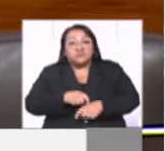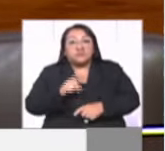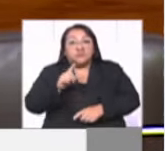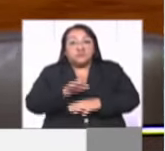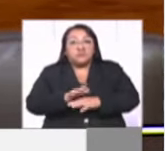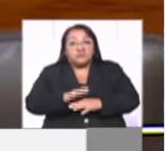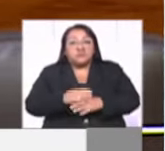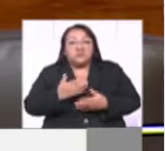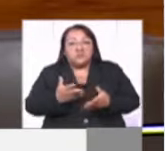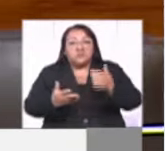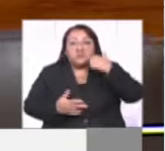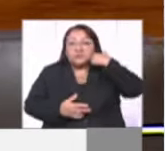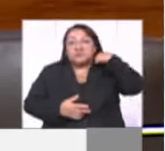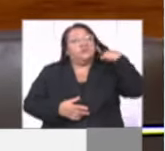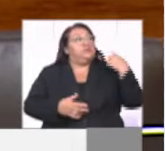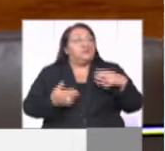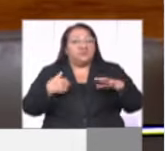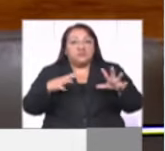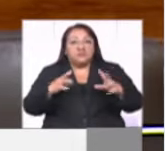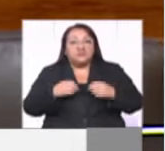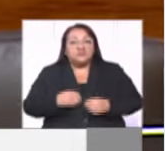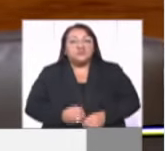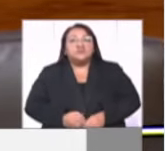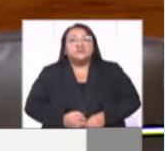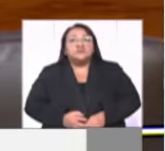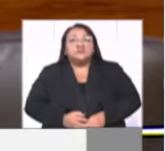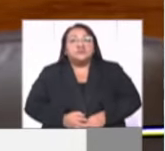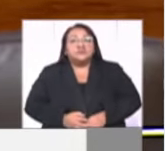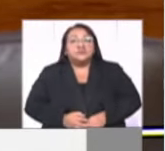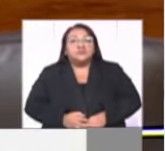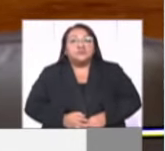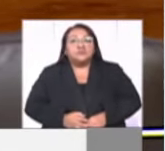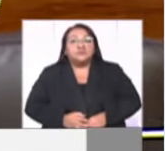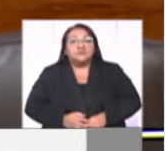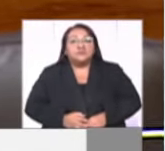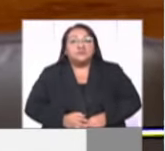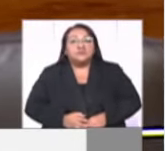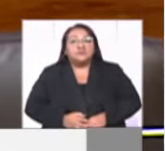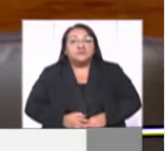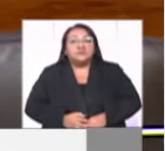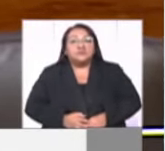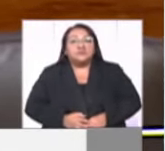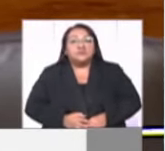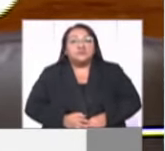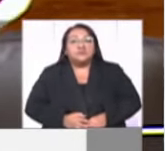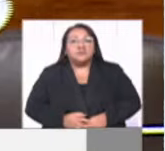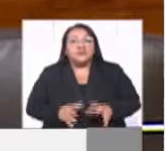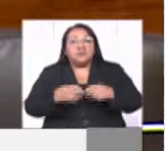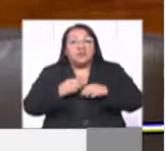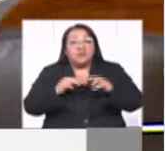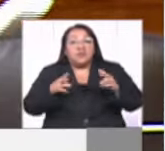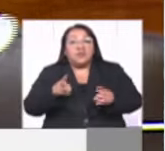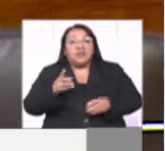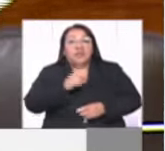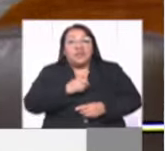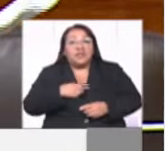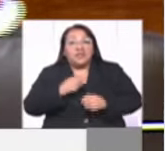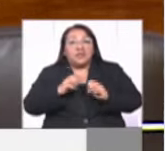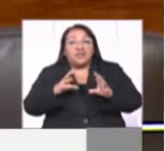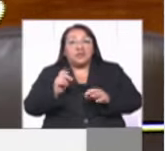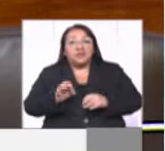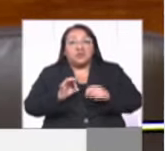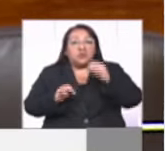1:00 p.m. y hay disposiciones que ha tomado la Junta de Portavoces, que ha tomado la Mesa Directiva, que han quedado claras y que